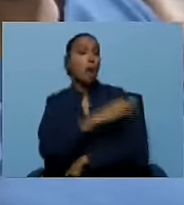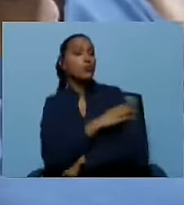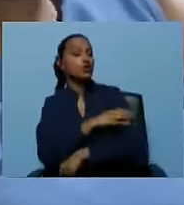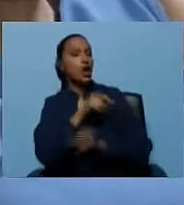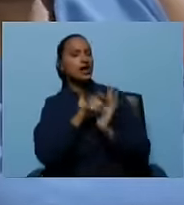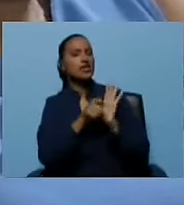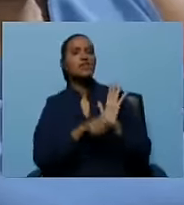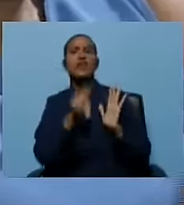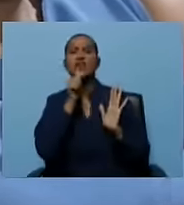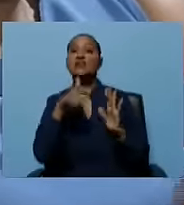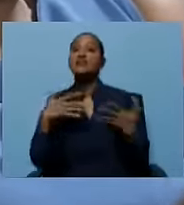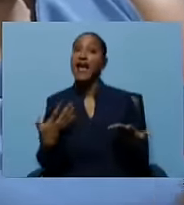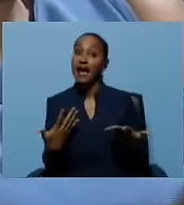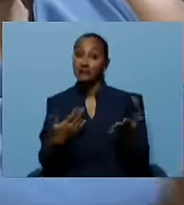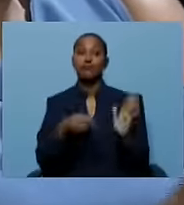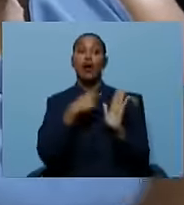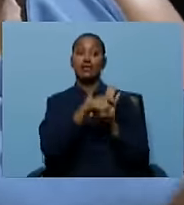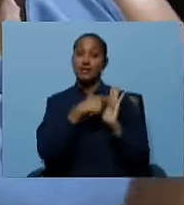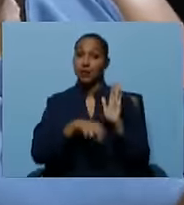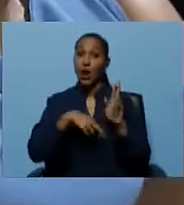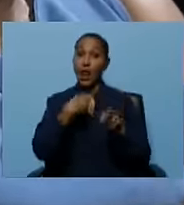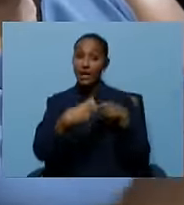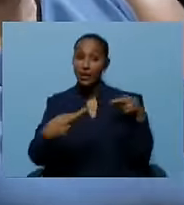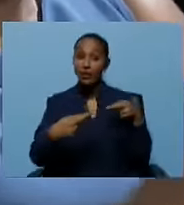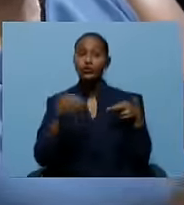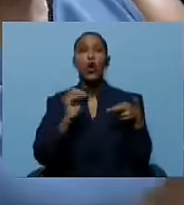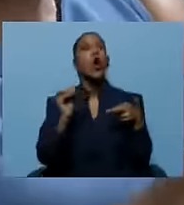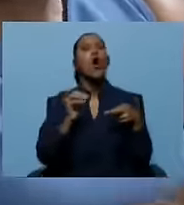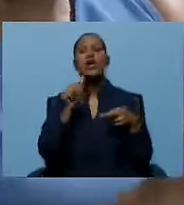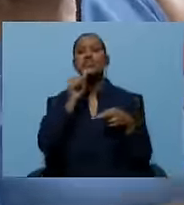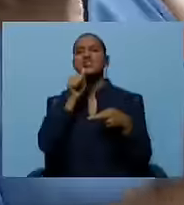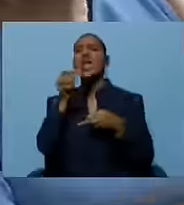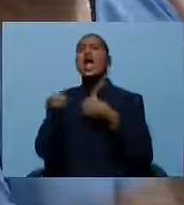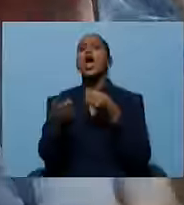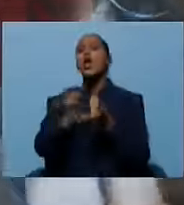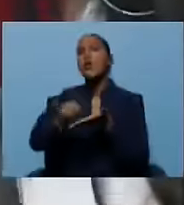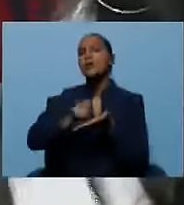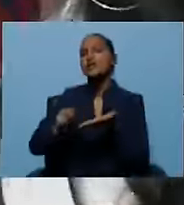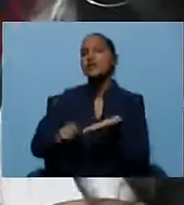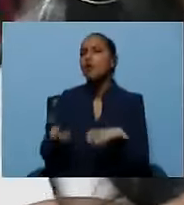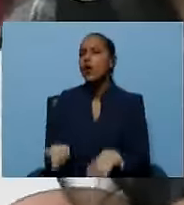¿Lo escribió la revolución o lo escribió el fascismo?